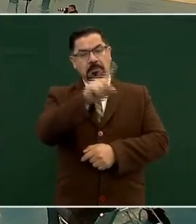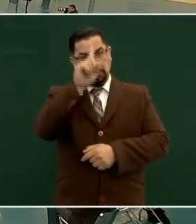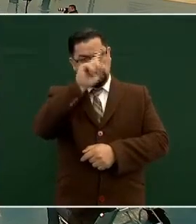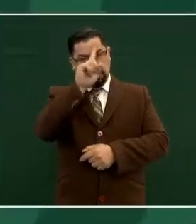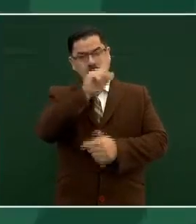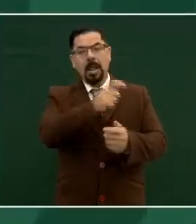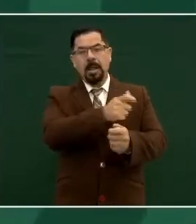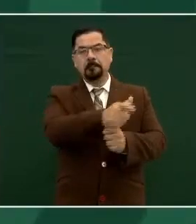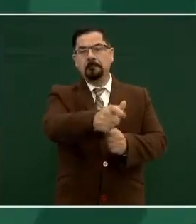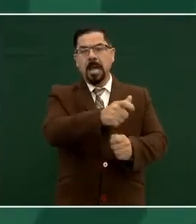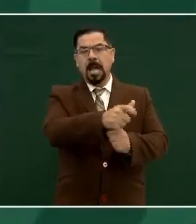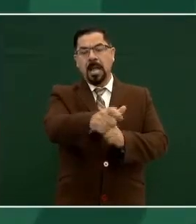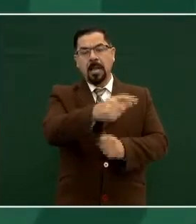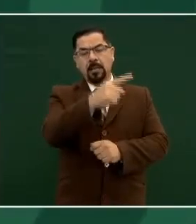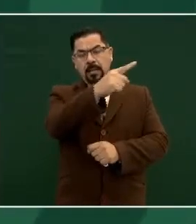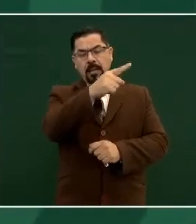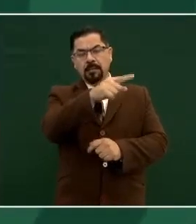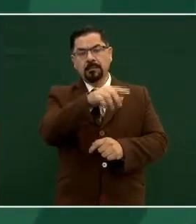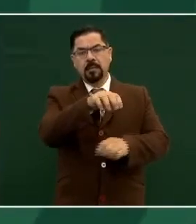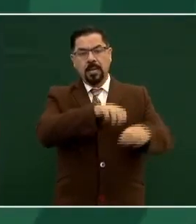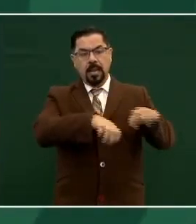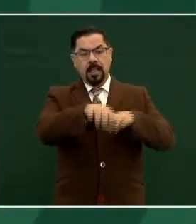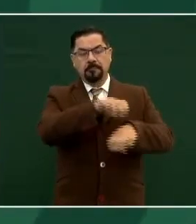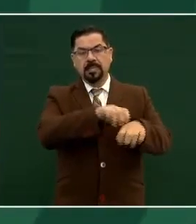como consejero de la empresa.